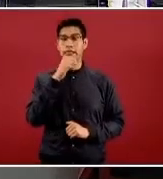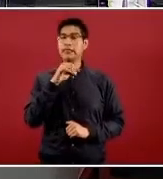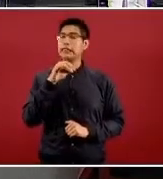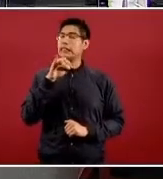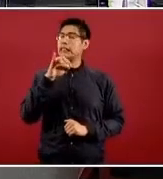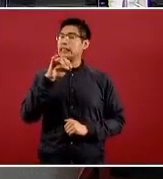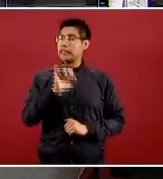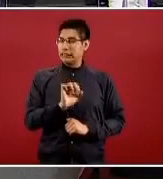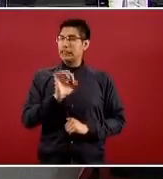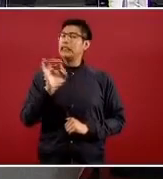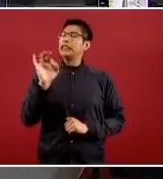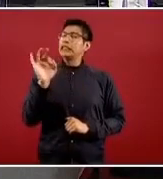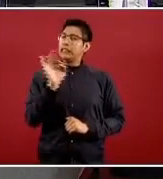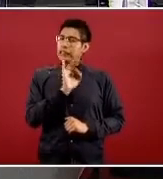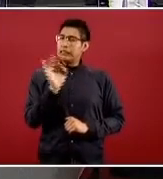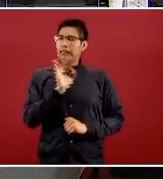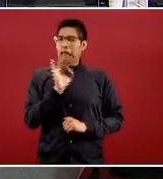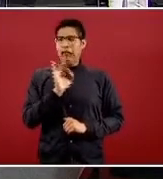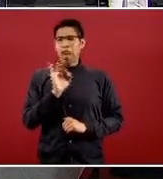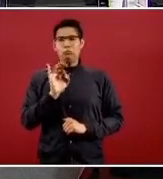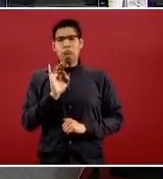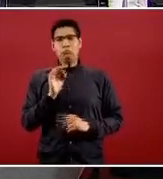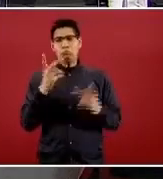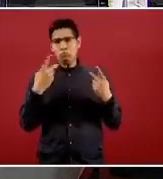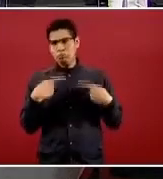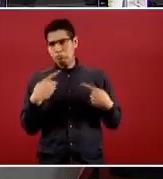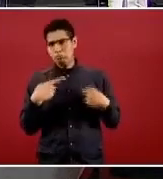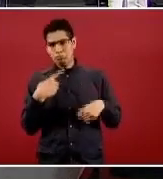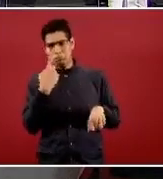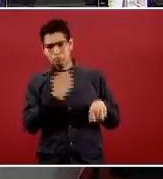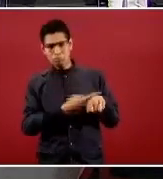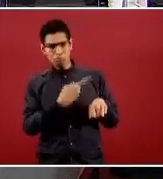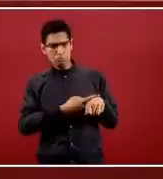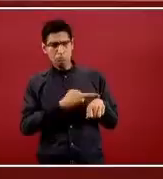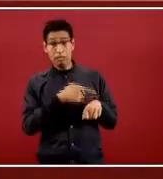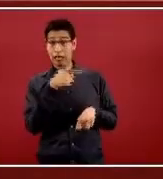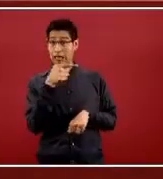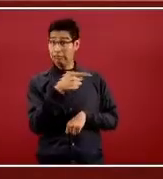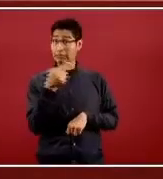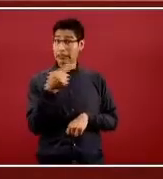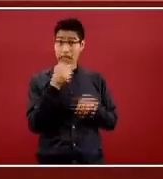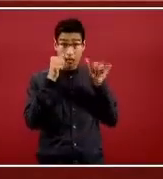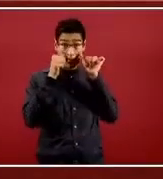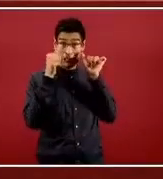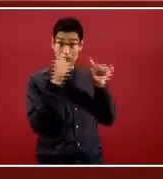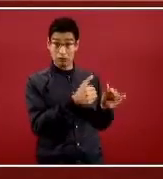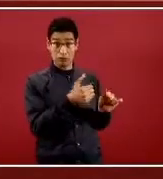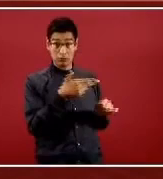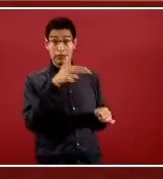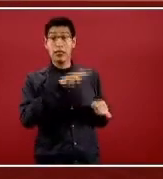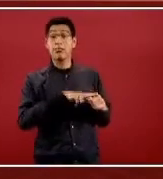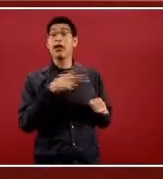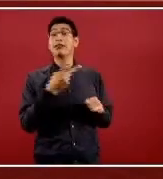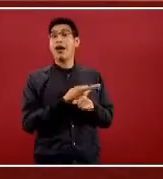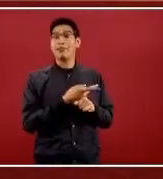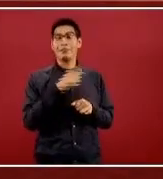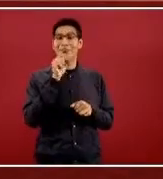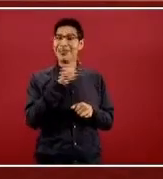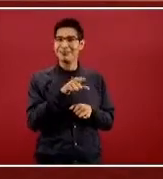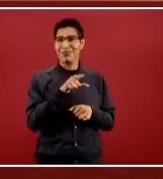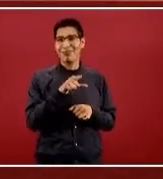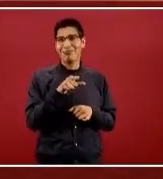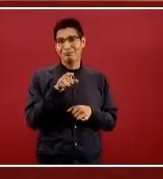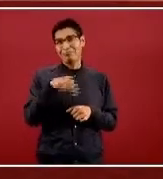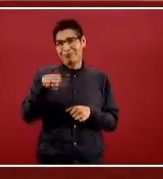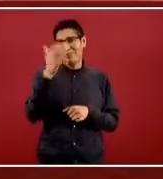de identificación del caso que requiere o no atención, sí es análogo a código infarto. Código infarto, para quien no